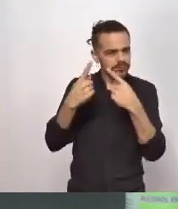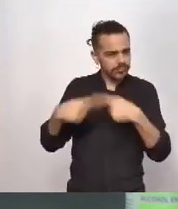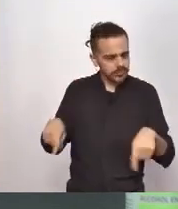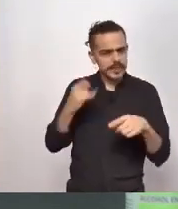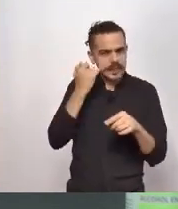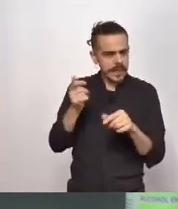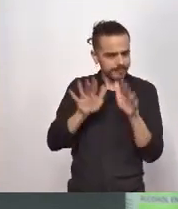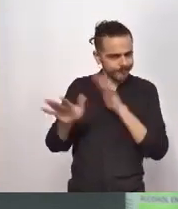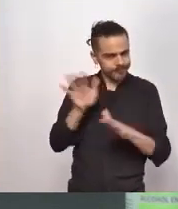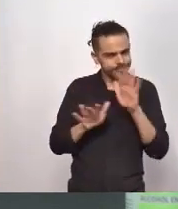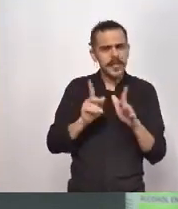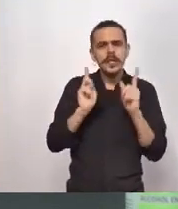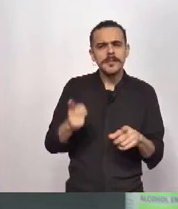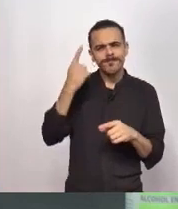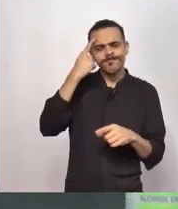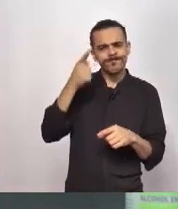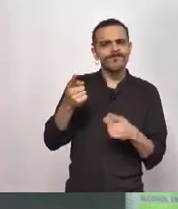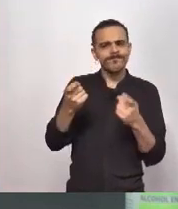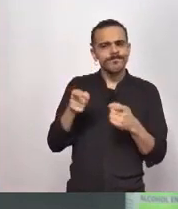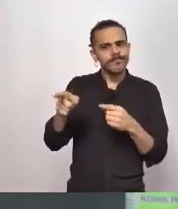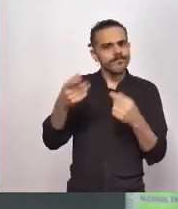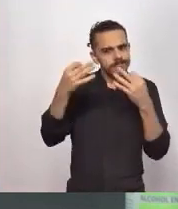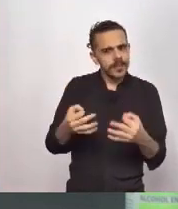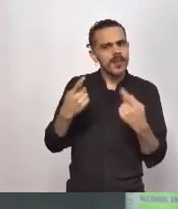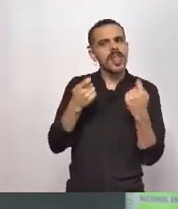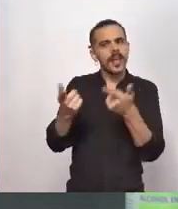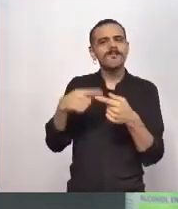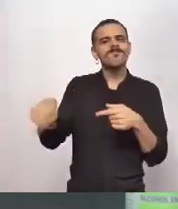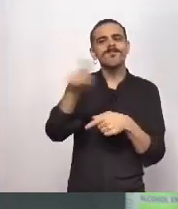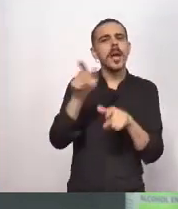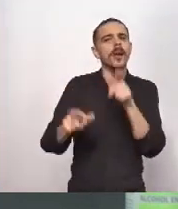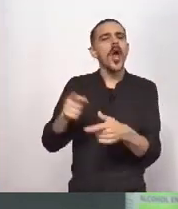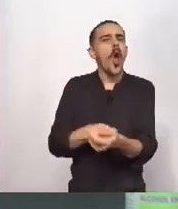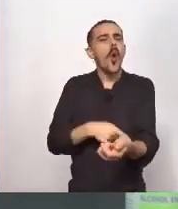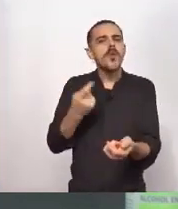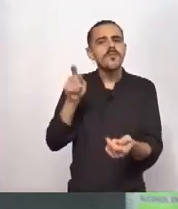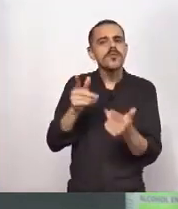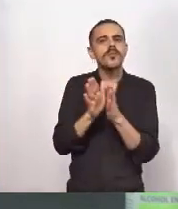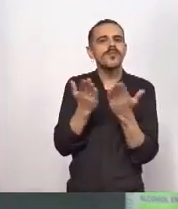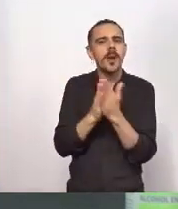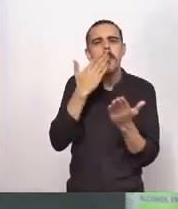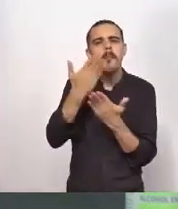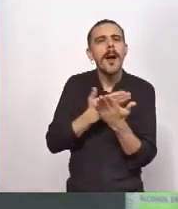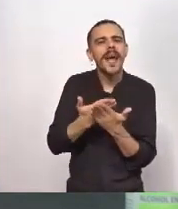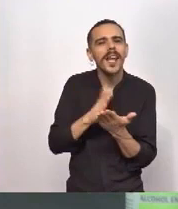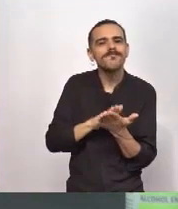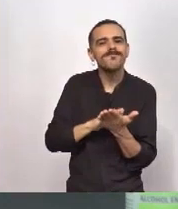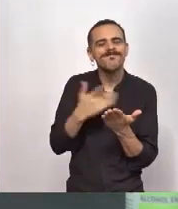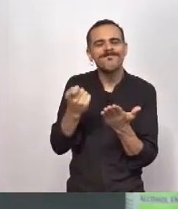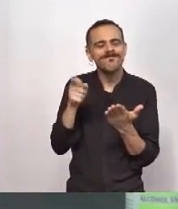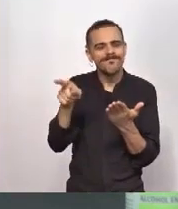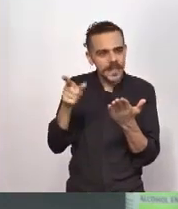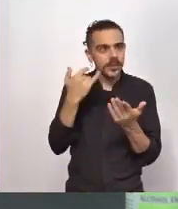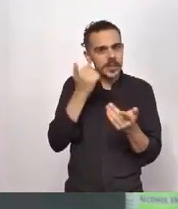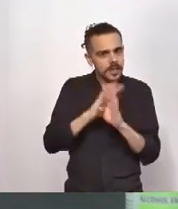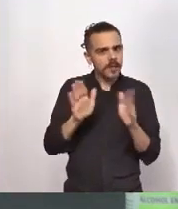ofrecerles a esta franja etaria contenido en papel. Por lo cual creamos unos cuadernillos, que son una serie de cuadernillos